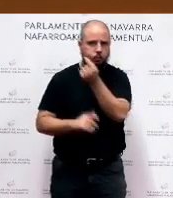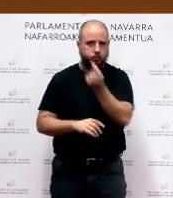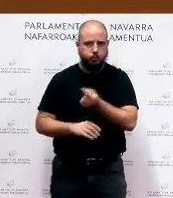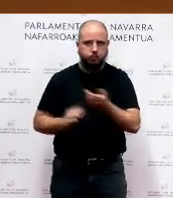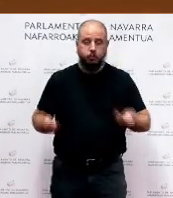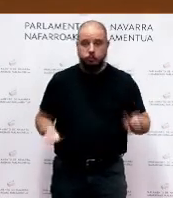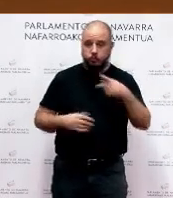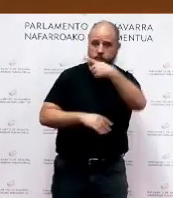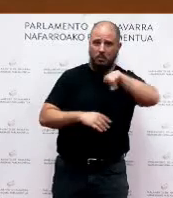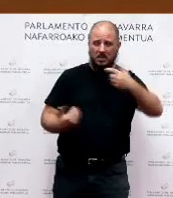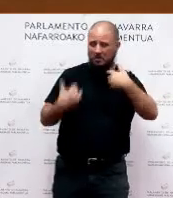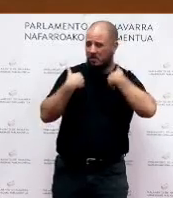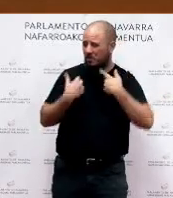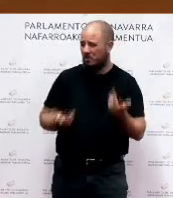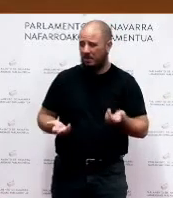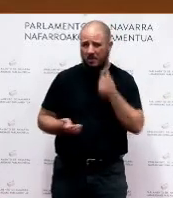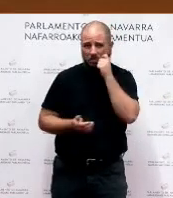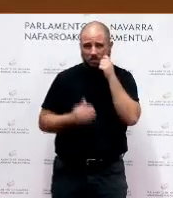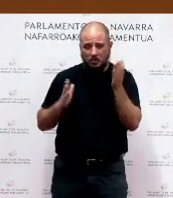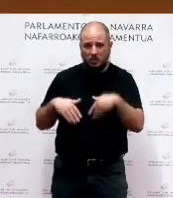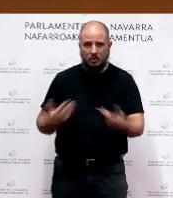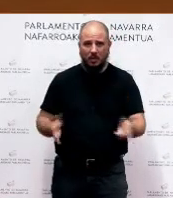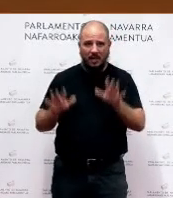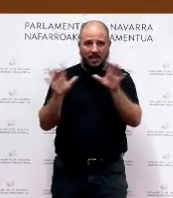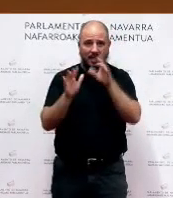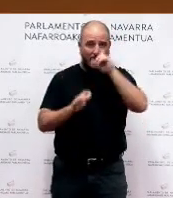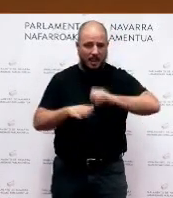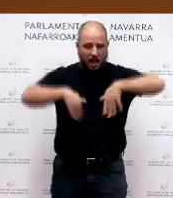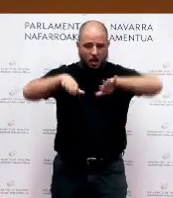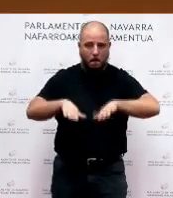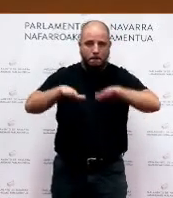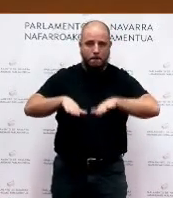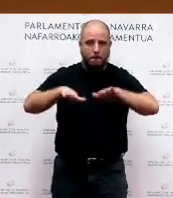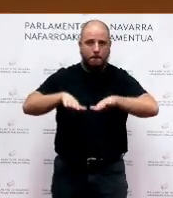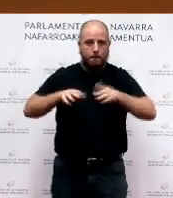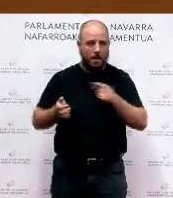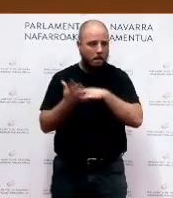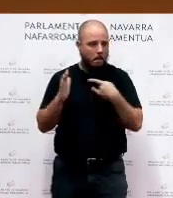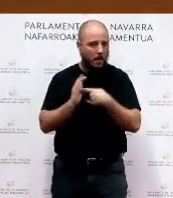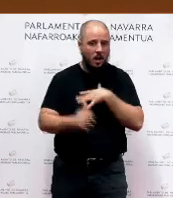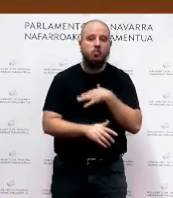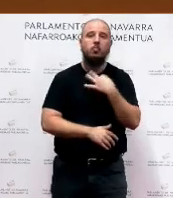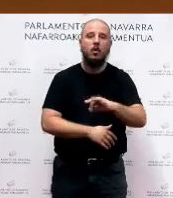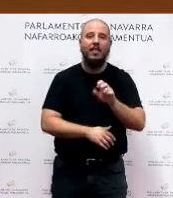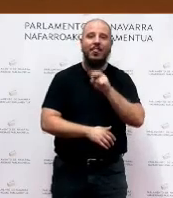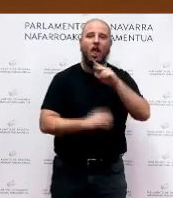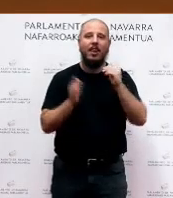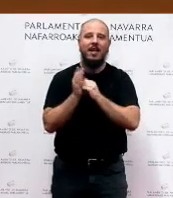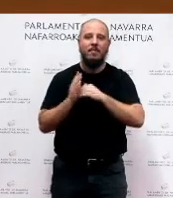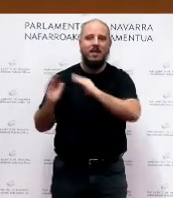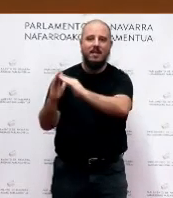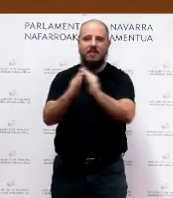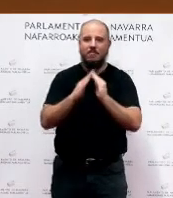inhumana por paralizar durante 10 años, se dice pronto, un plan capaz de crear 12.000 viviendas al